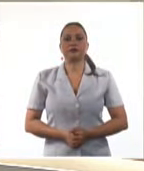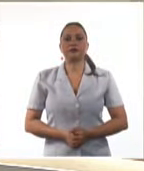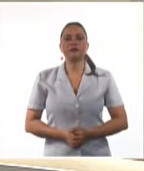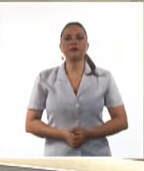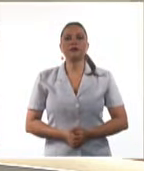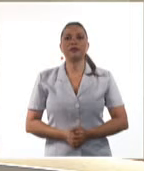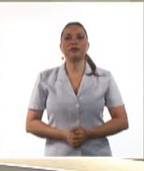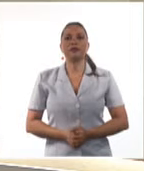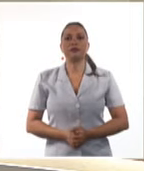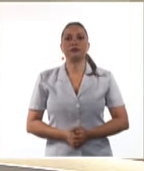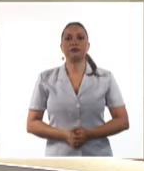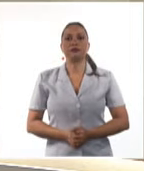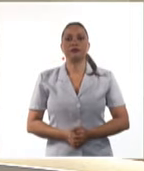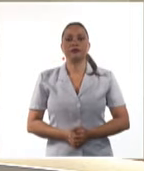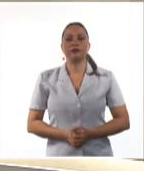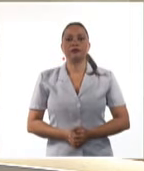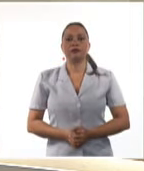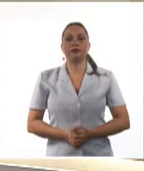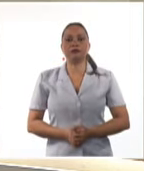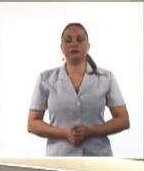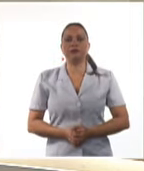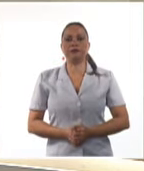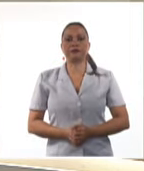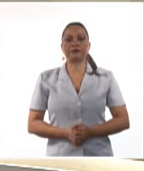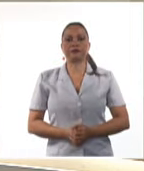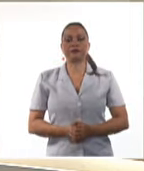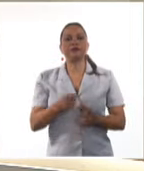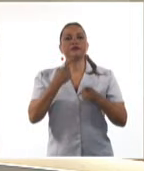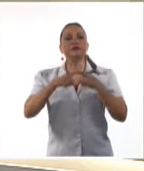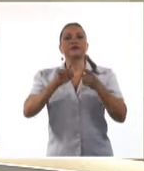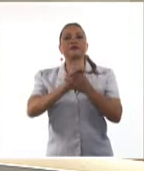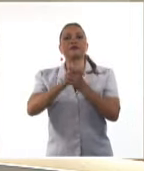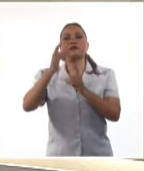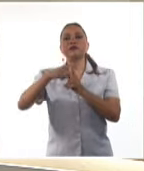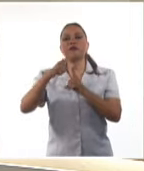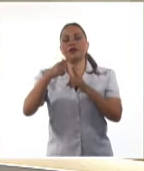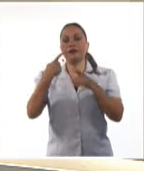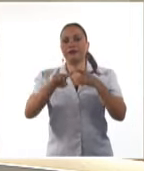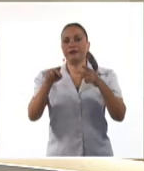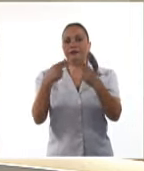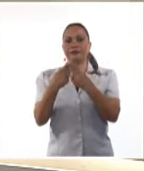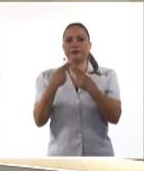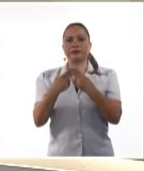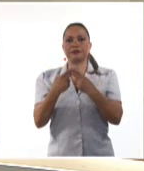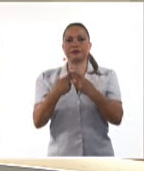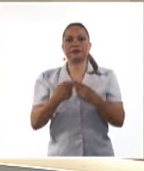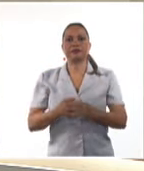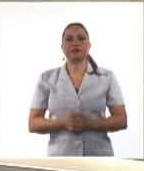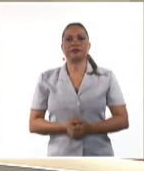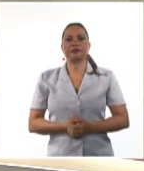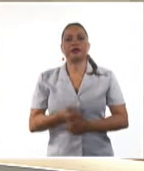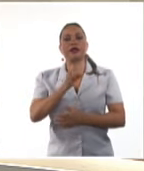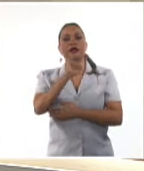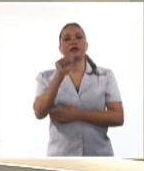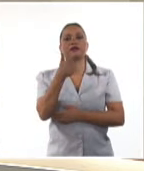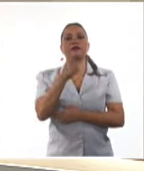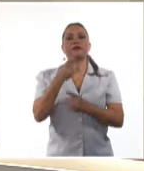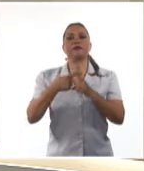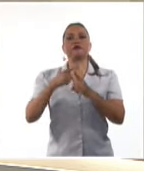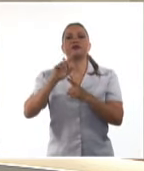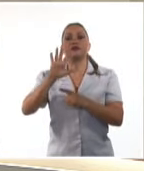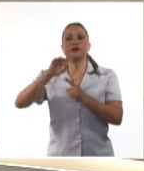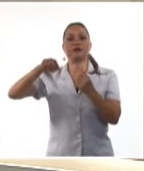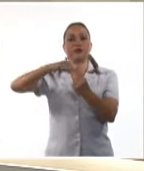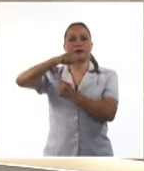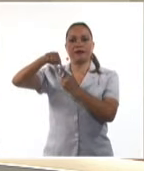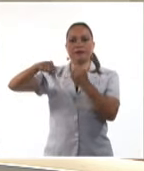Seguimos hablando de la Liga Élite. En la otra semifinal, Matanzas consiguió regresar a su palacio con ventaja en el playoff. Los Cocodrilos vencieron 10-5, apoyados por